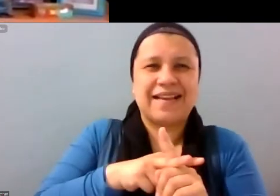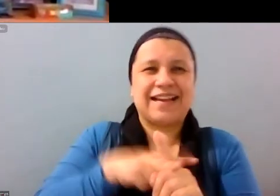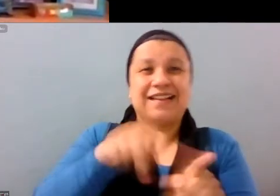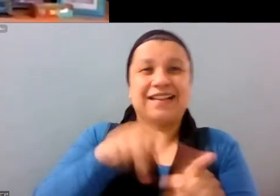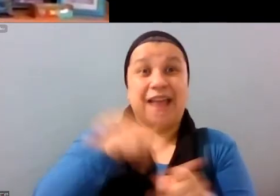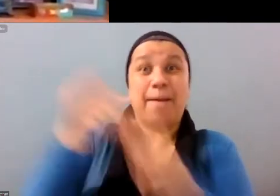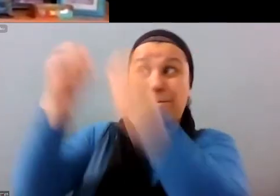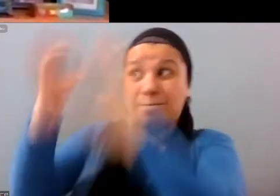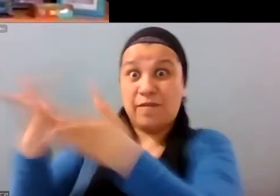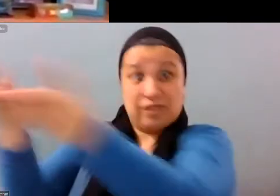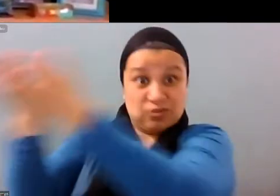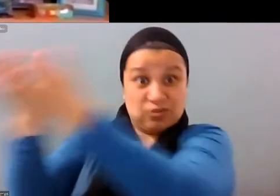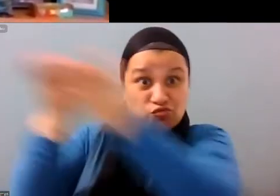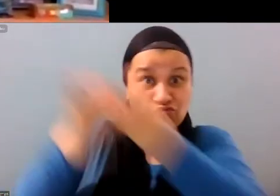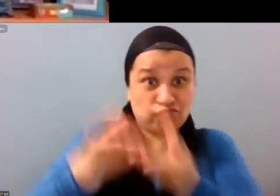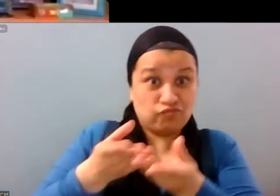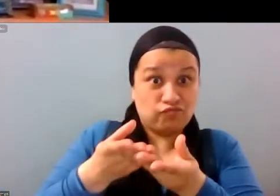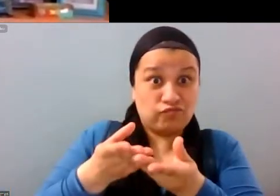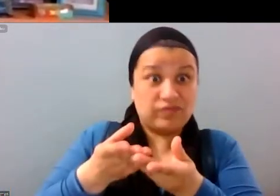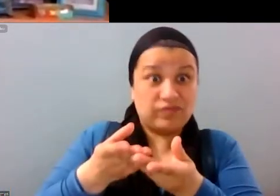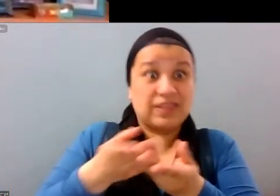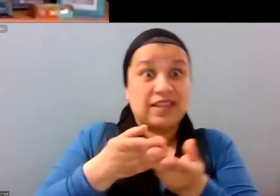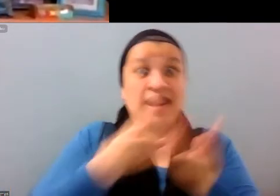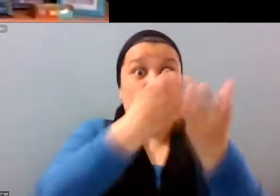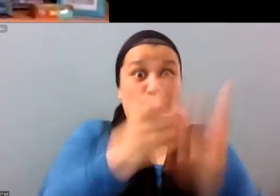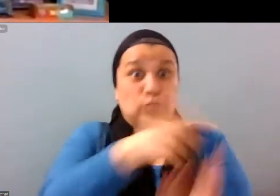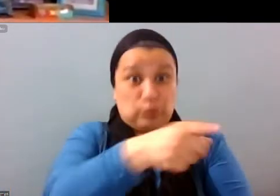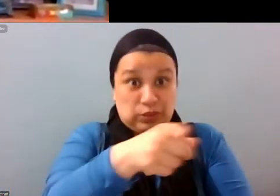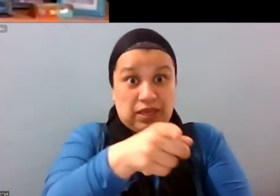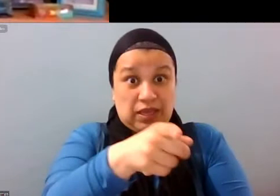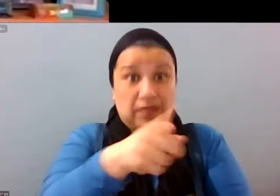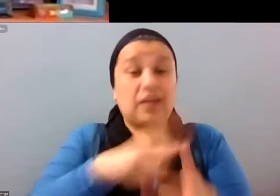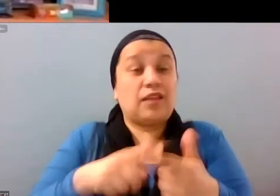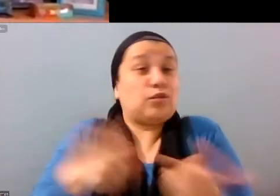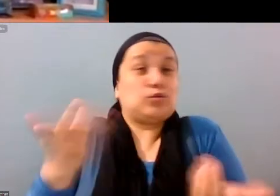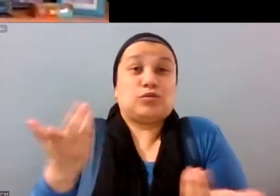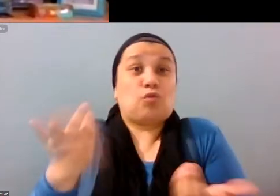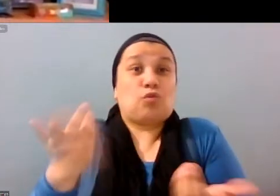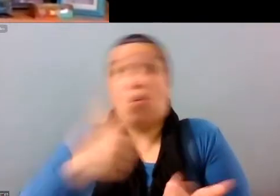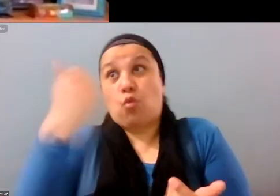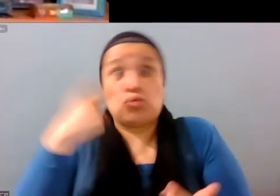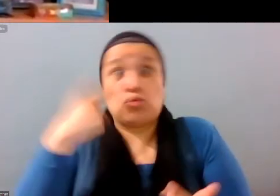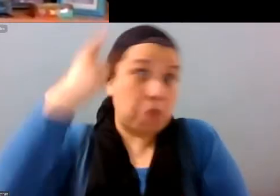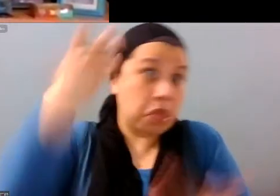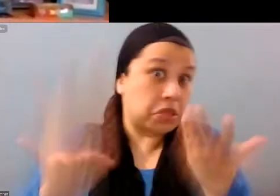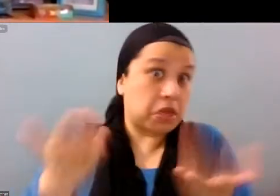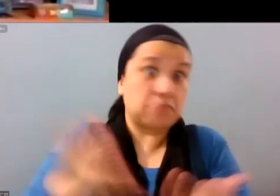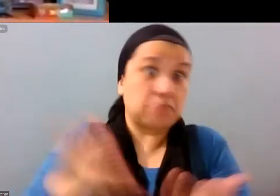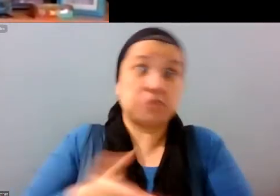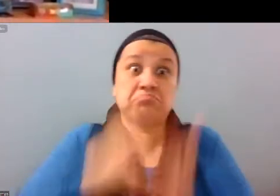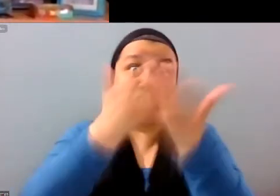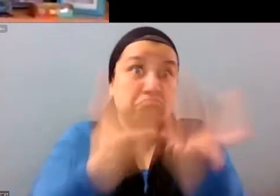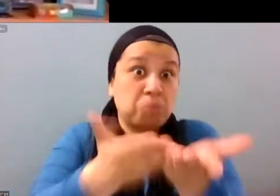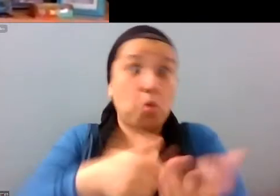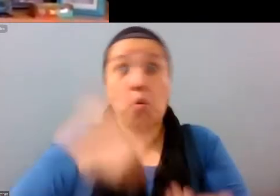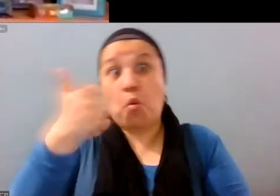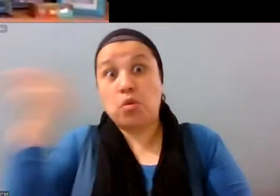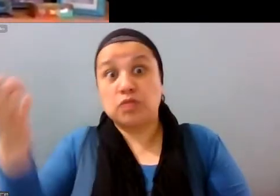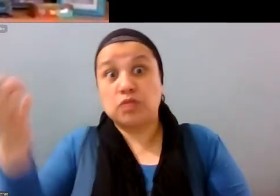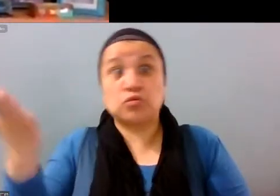le han facilitado o también otros padres o madres de familia que les han compartido cuál ha sido la